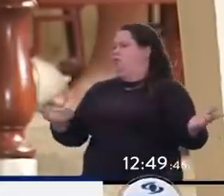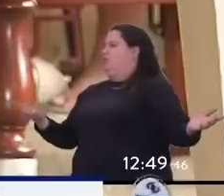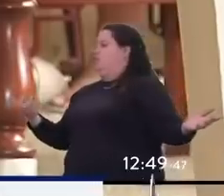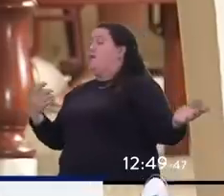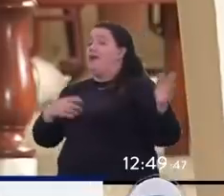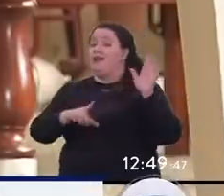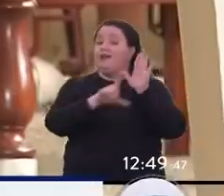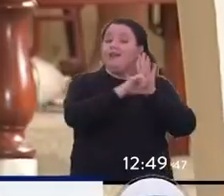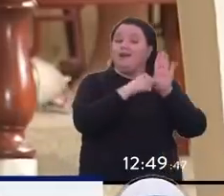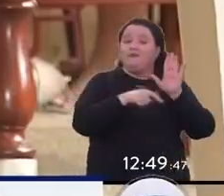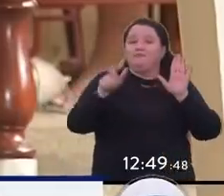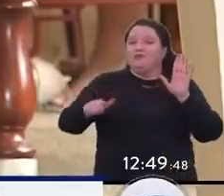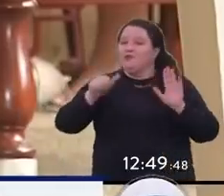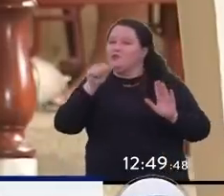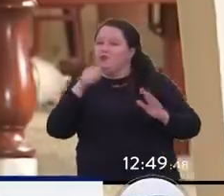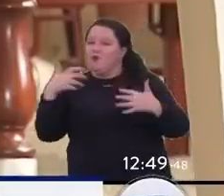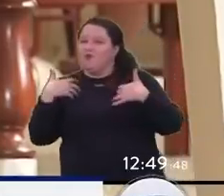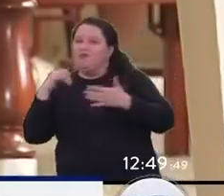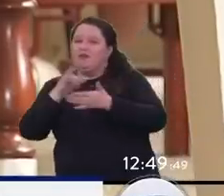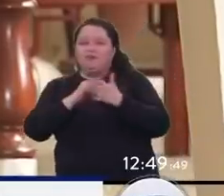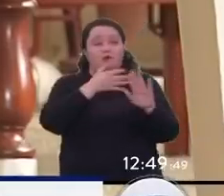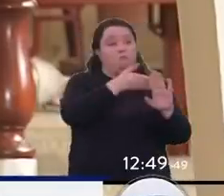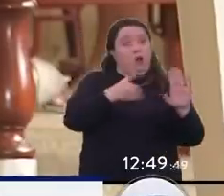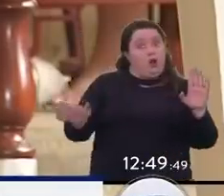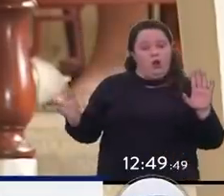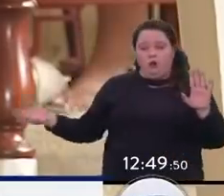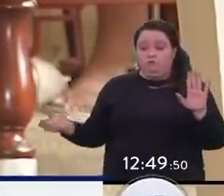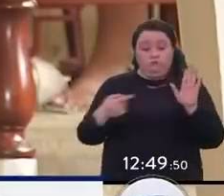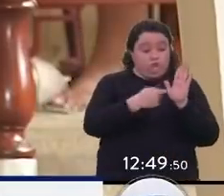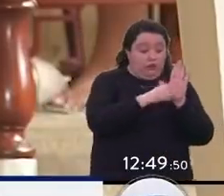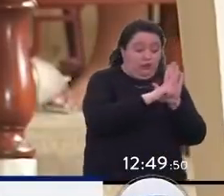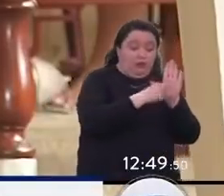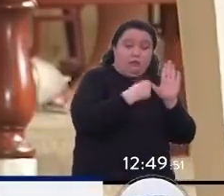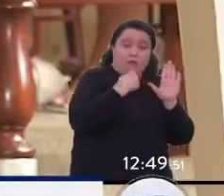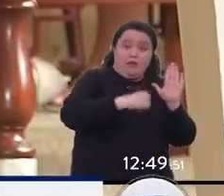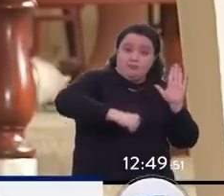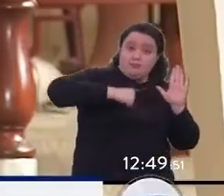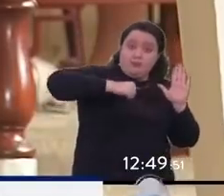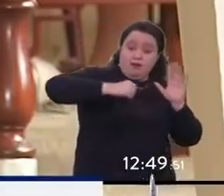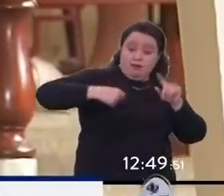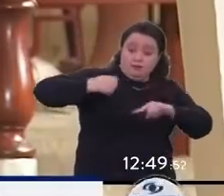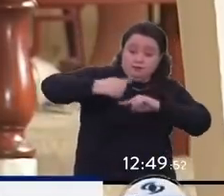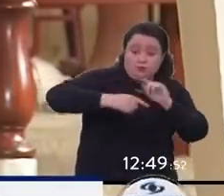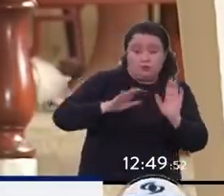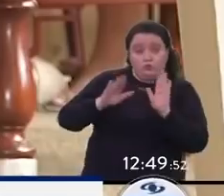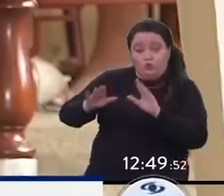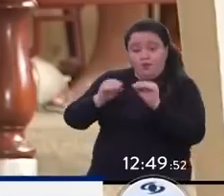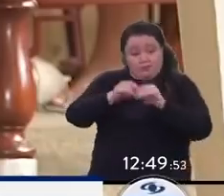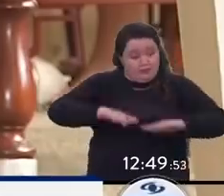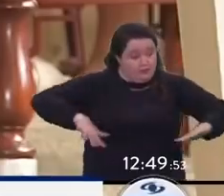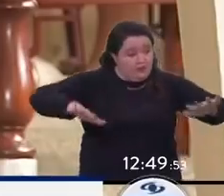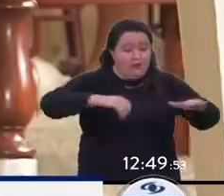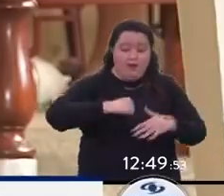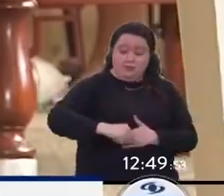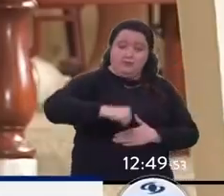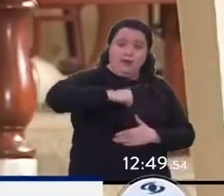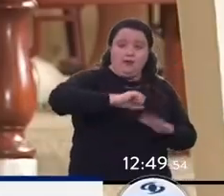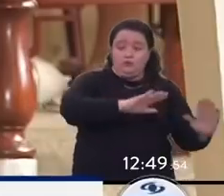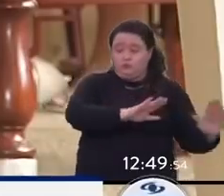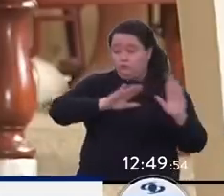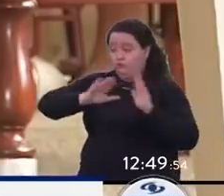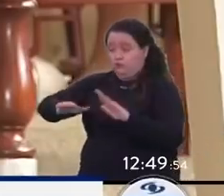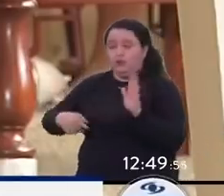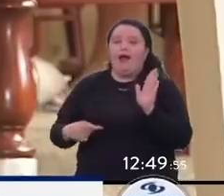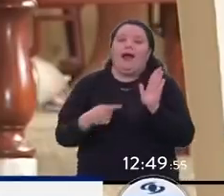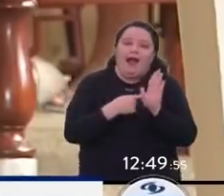víctimas estableció el restablecimiento de los derechos étnicos, de los derechos territoriales a esa población, y en eso